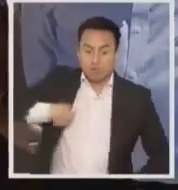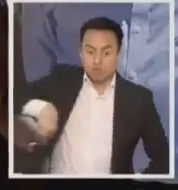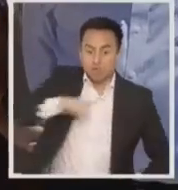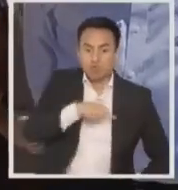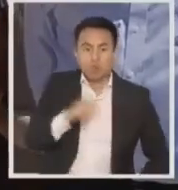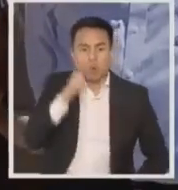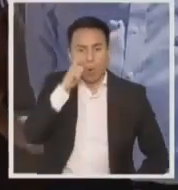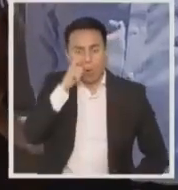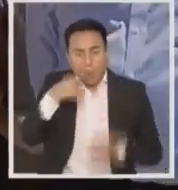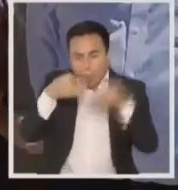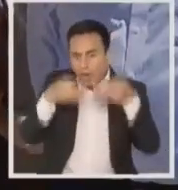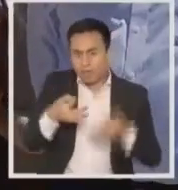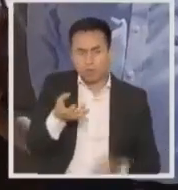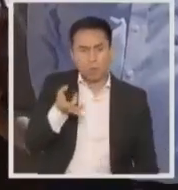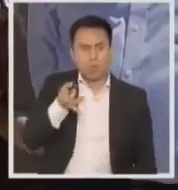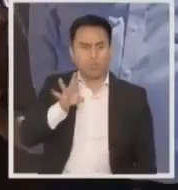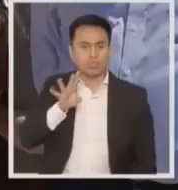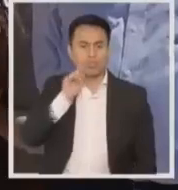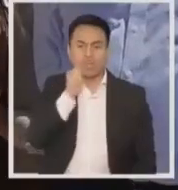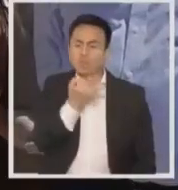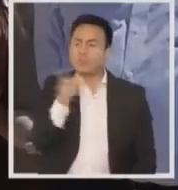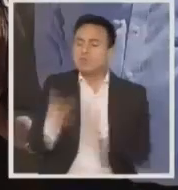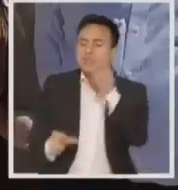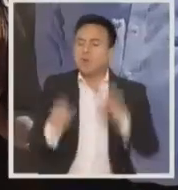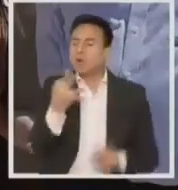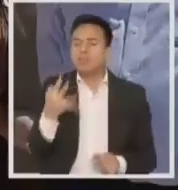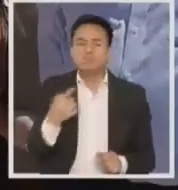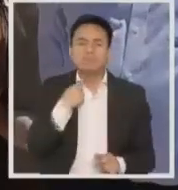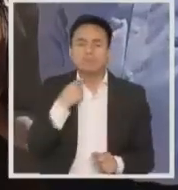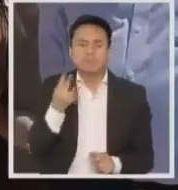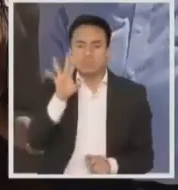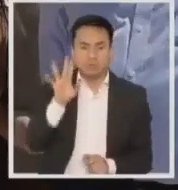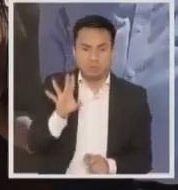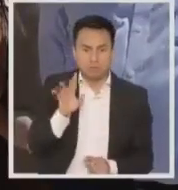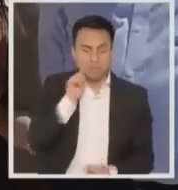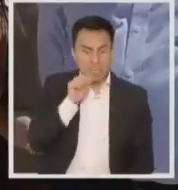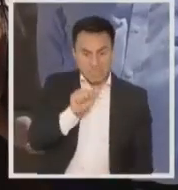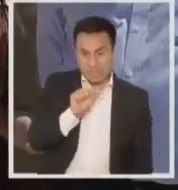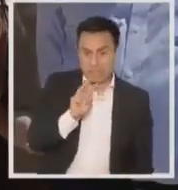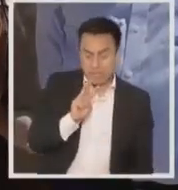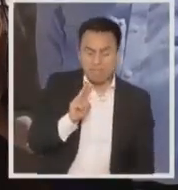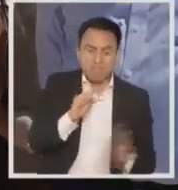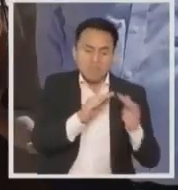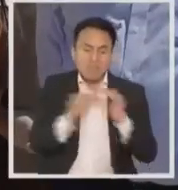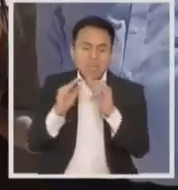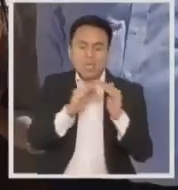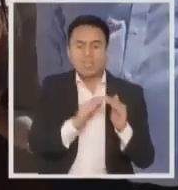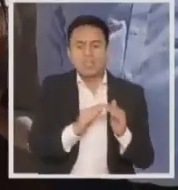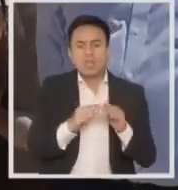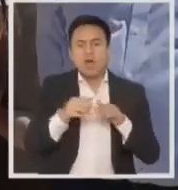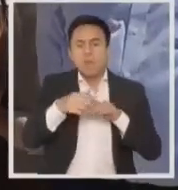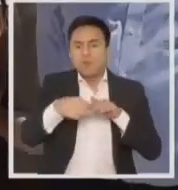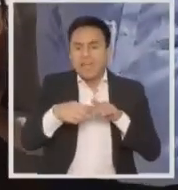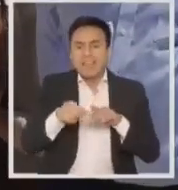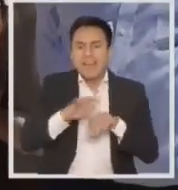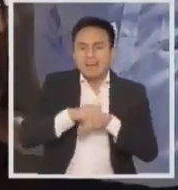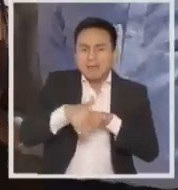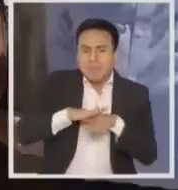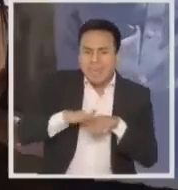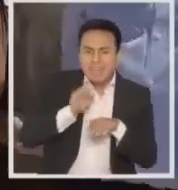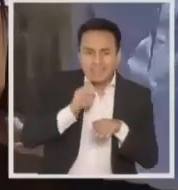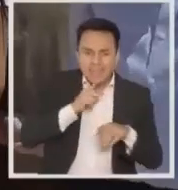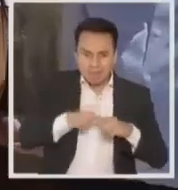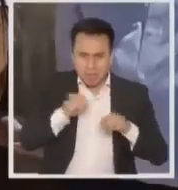también muy humano. No se trata solamente de números de personas. No son solamente las 63 viviendas de Punta Lavapié o